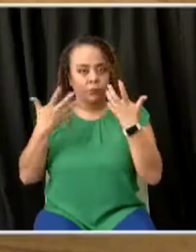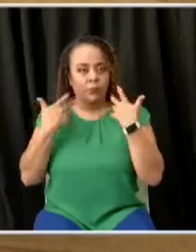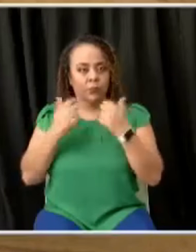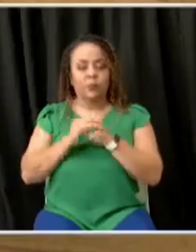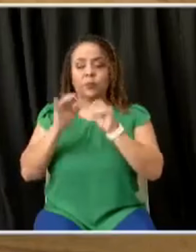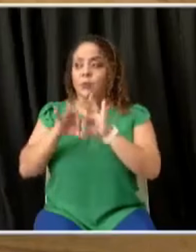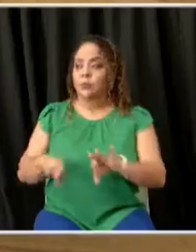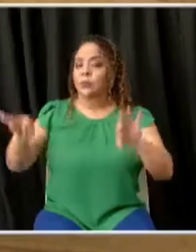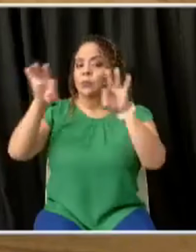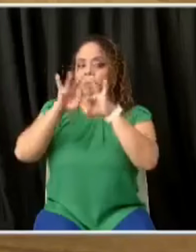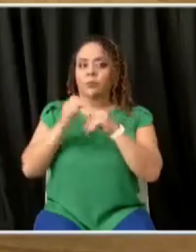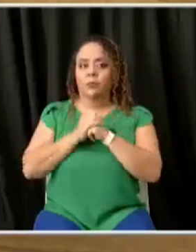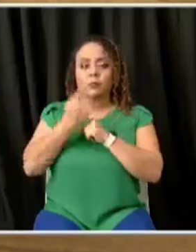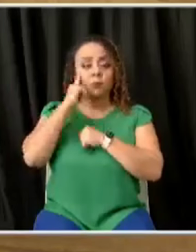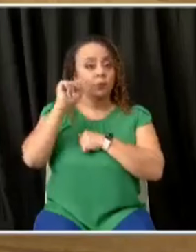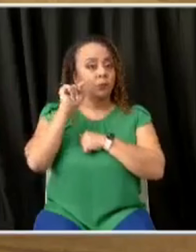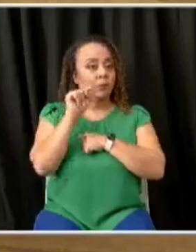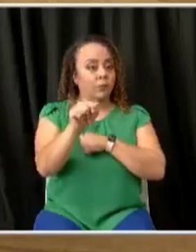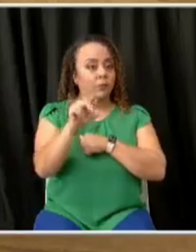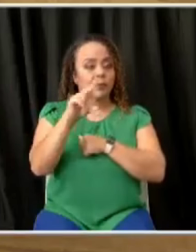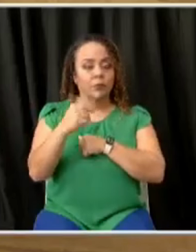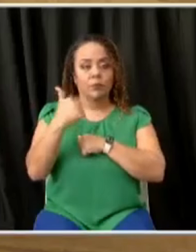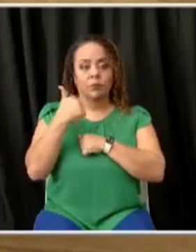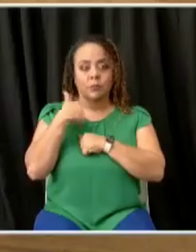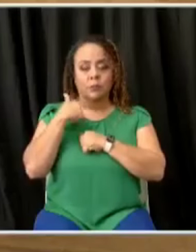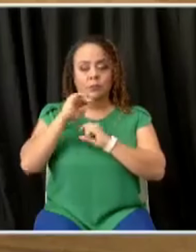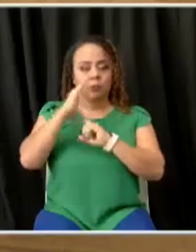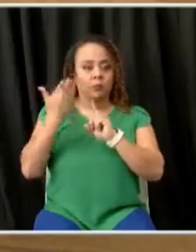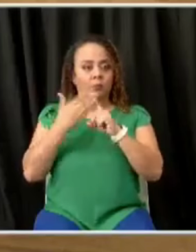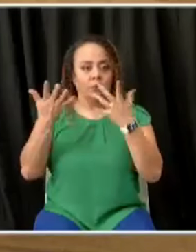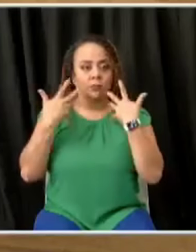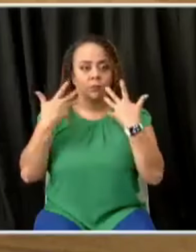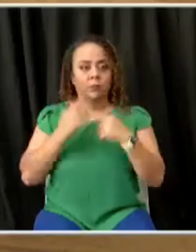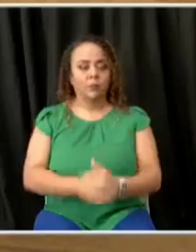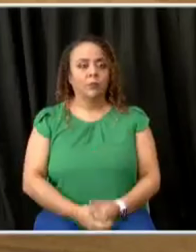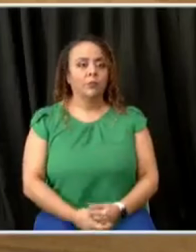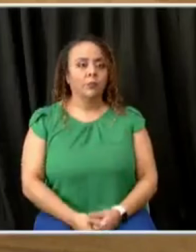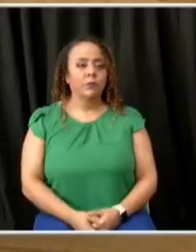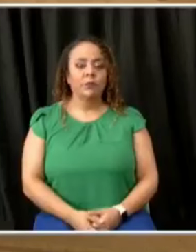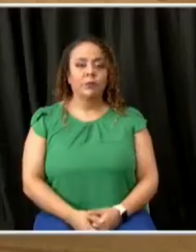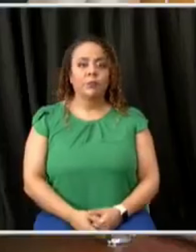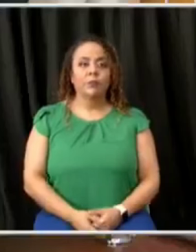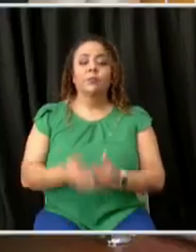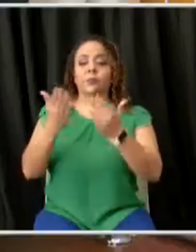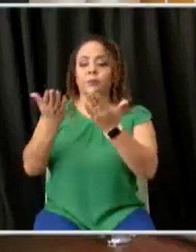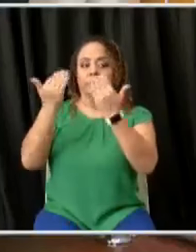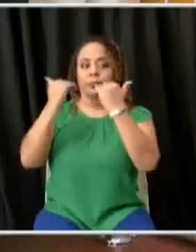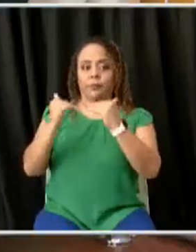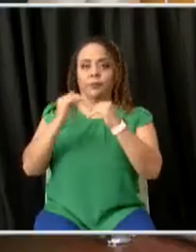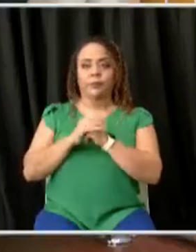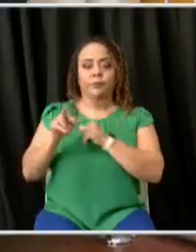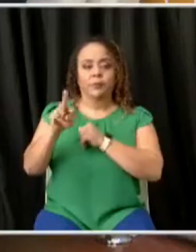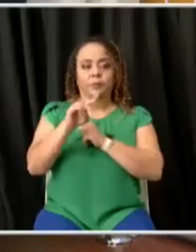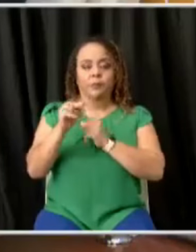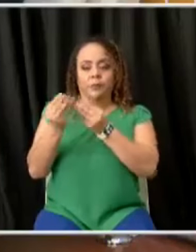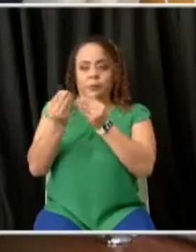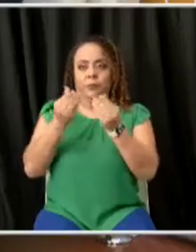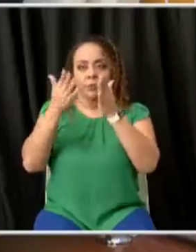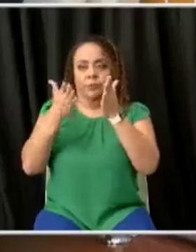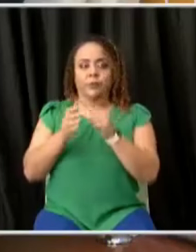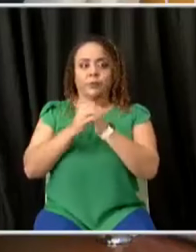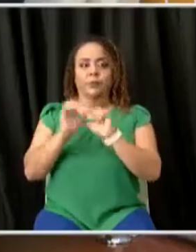son fundamentales para que usted no tenga un golpe de calor. Bueno, seguidamente ahí los compañeros de producción nos